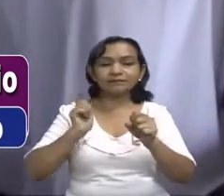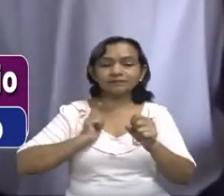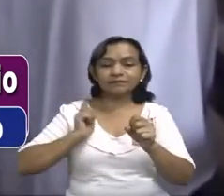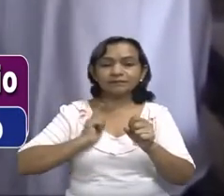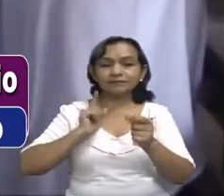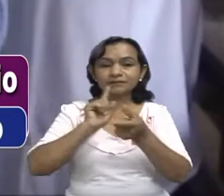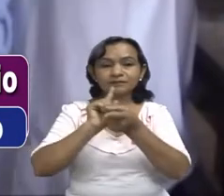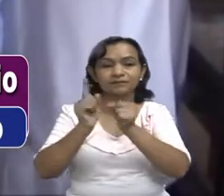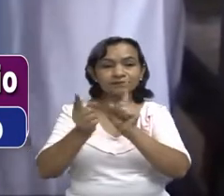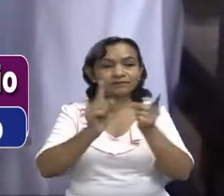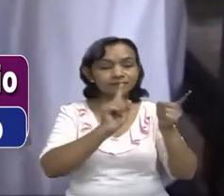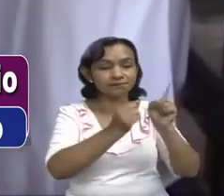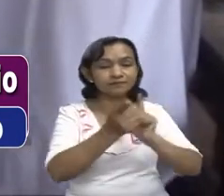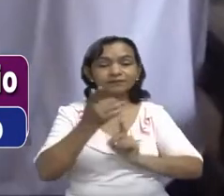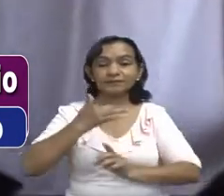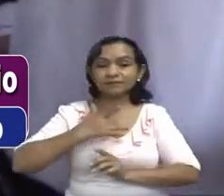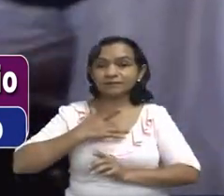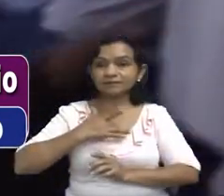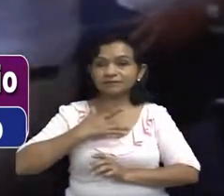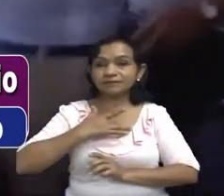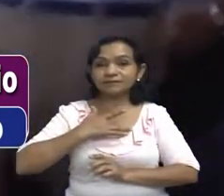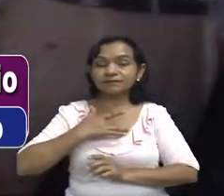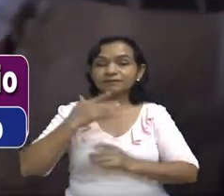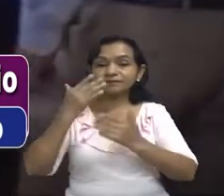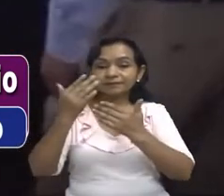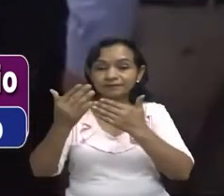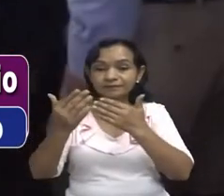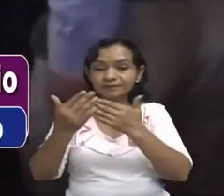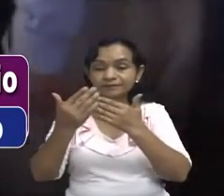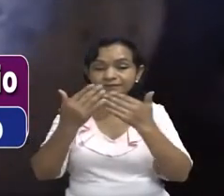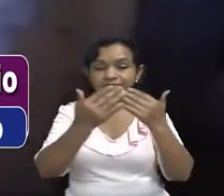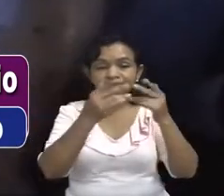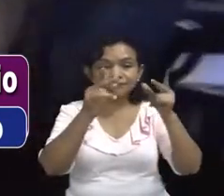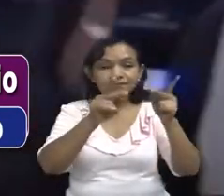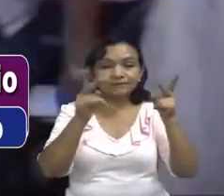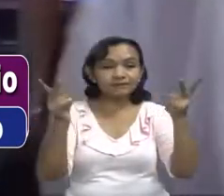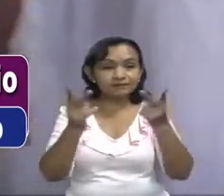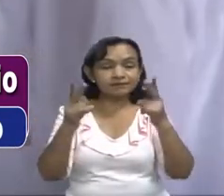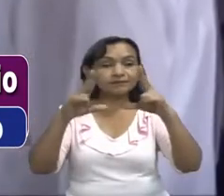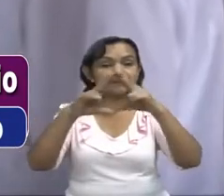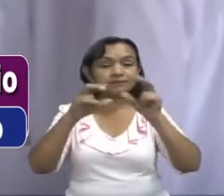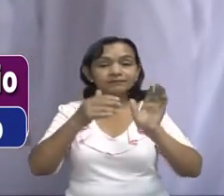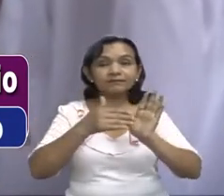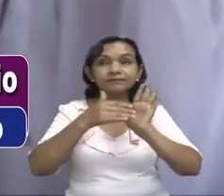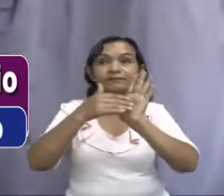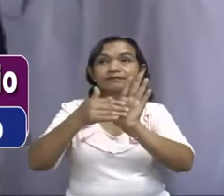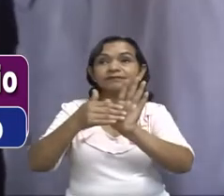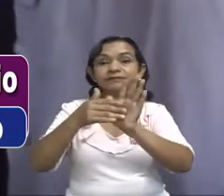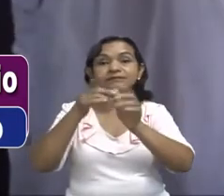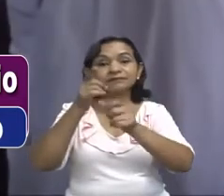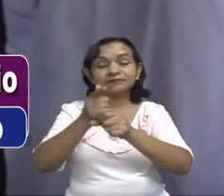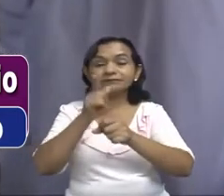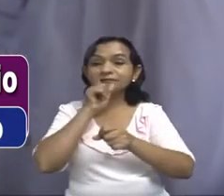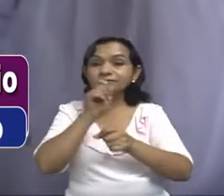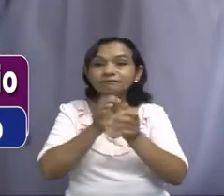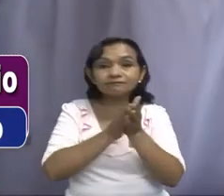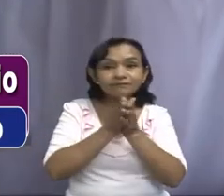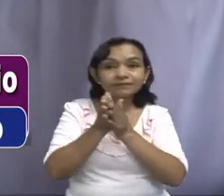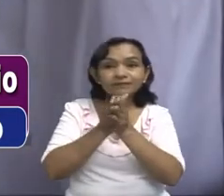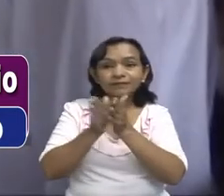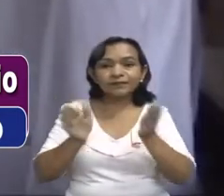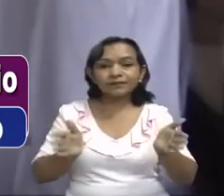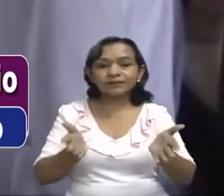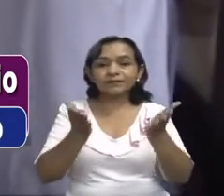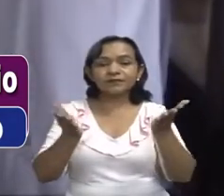esos cambios necesarios para acercarnos a la ciudadanía, para presentarles lo que a ellos les interesa y promover